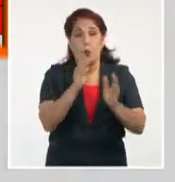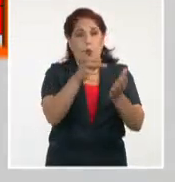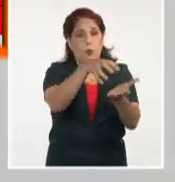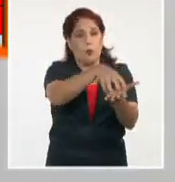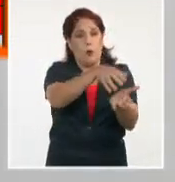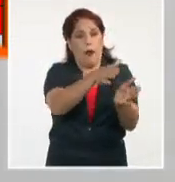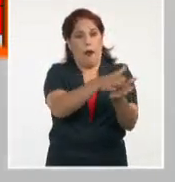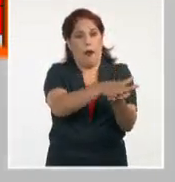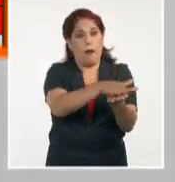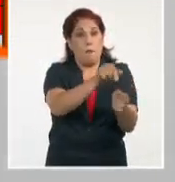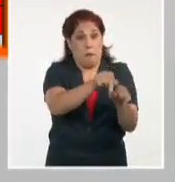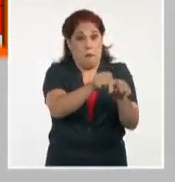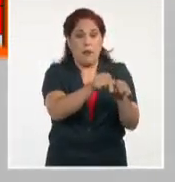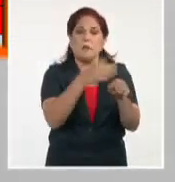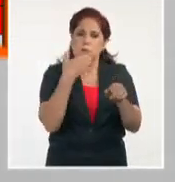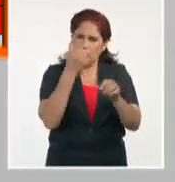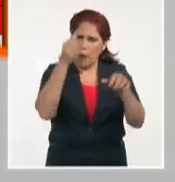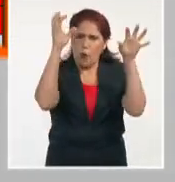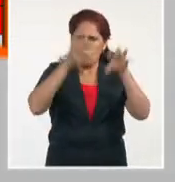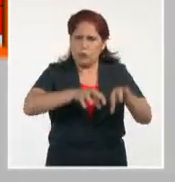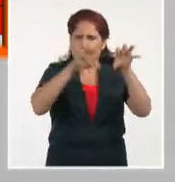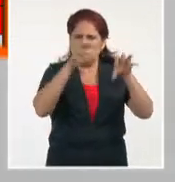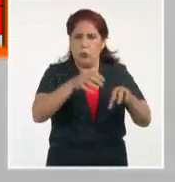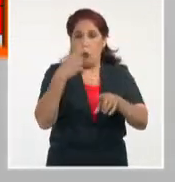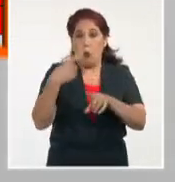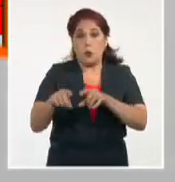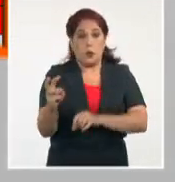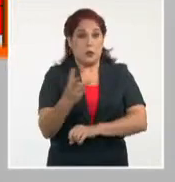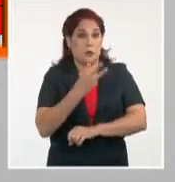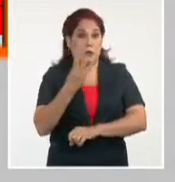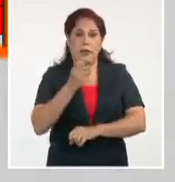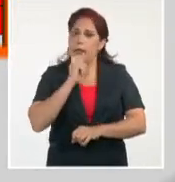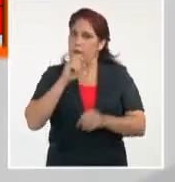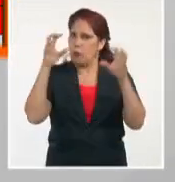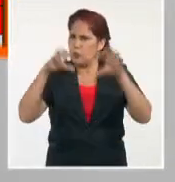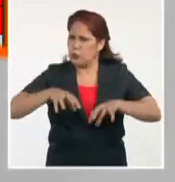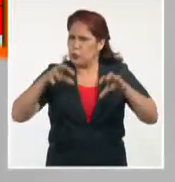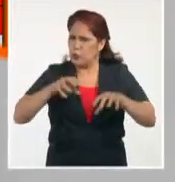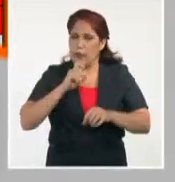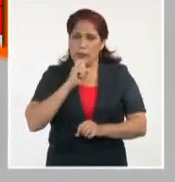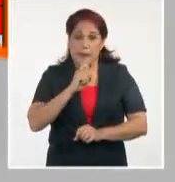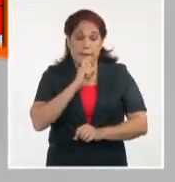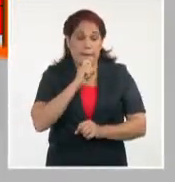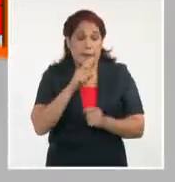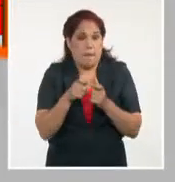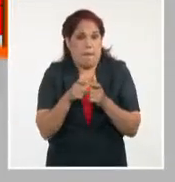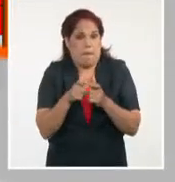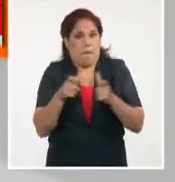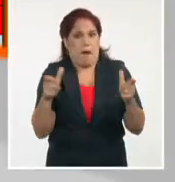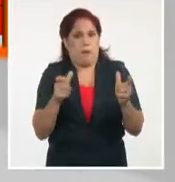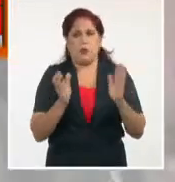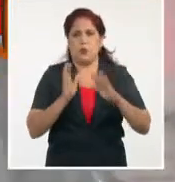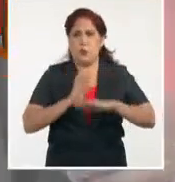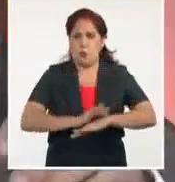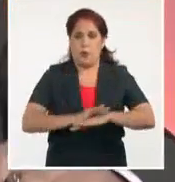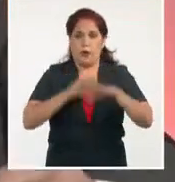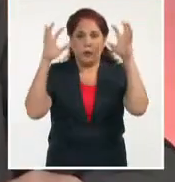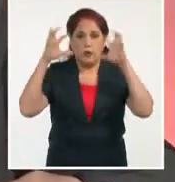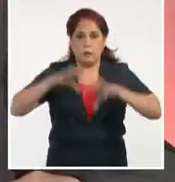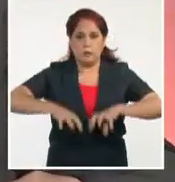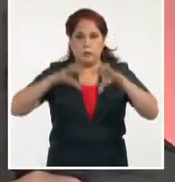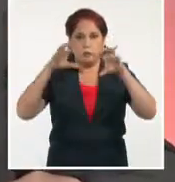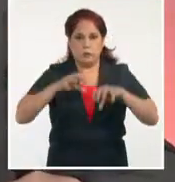forma favorable. En las otras cuencas, el déficit es muy grande. Y eso hace